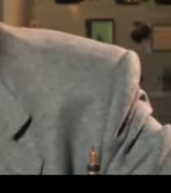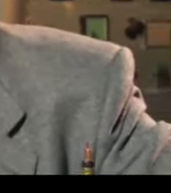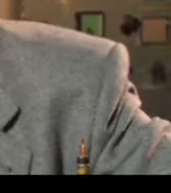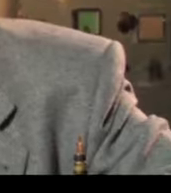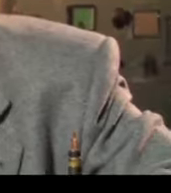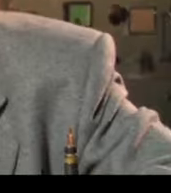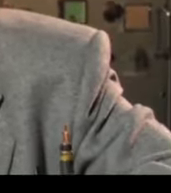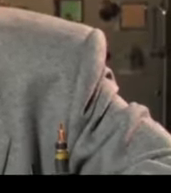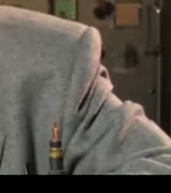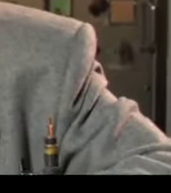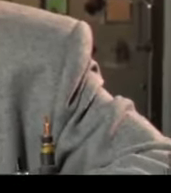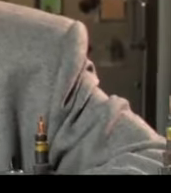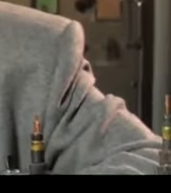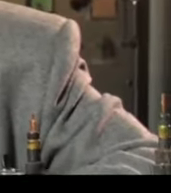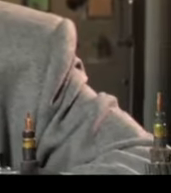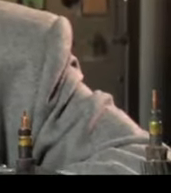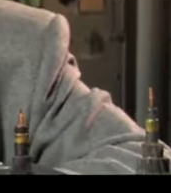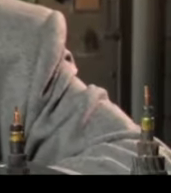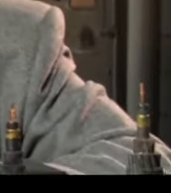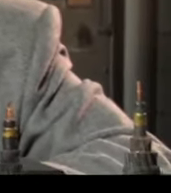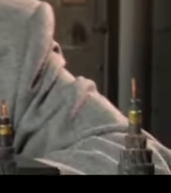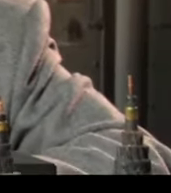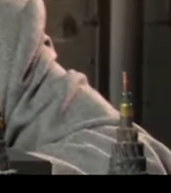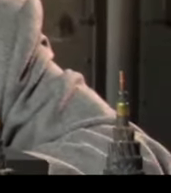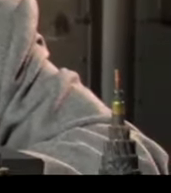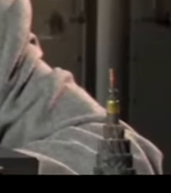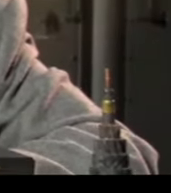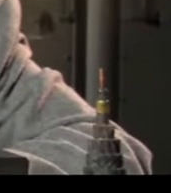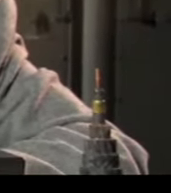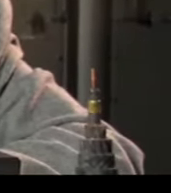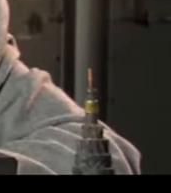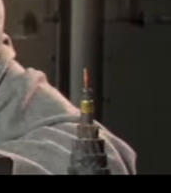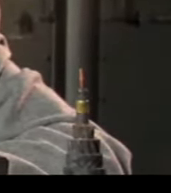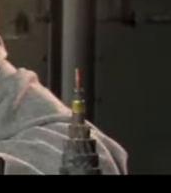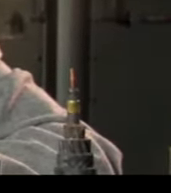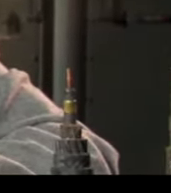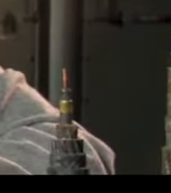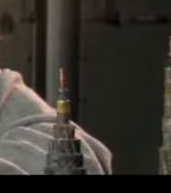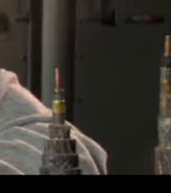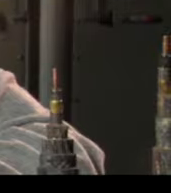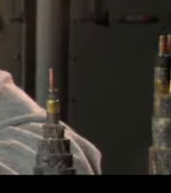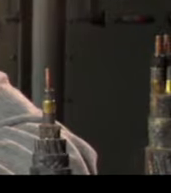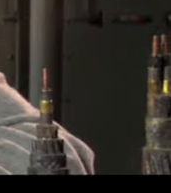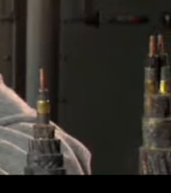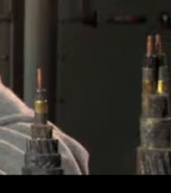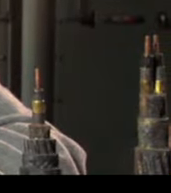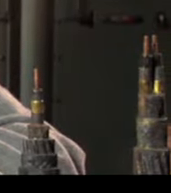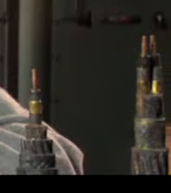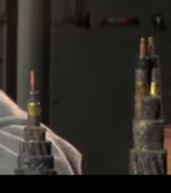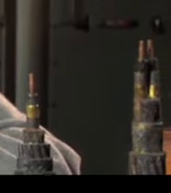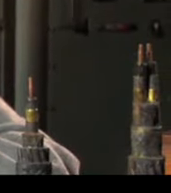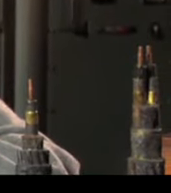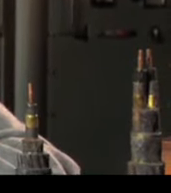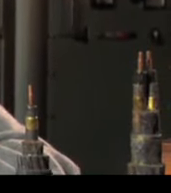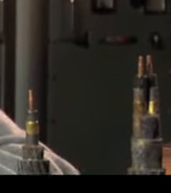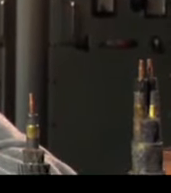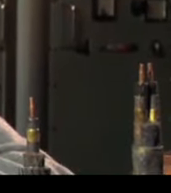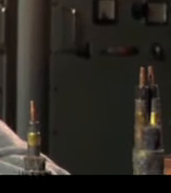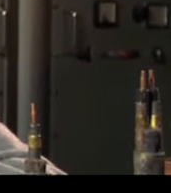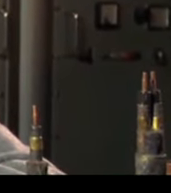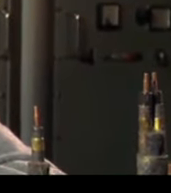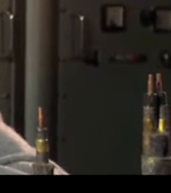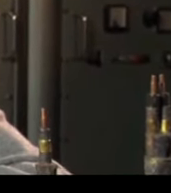París, pues había telegrafistas, seguramente mujeres, seguramente porque el papel que daban cara